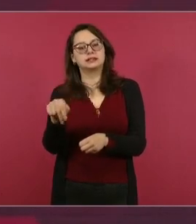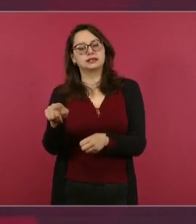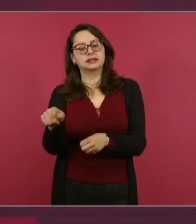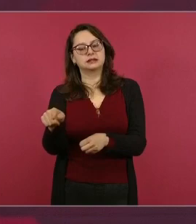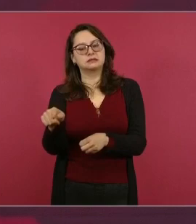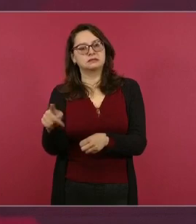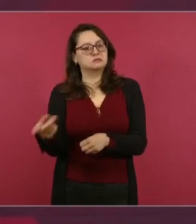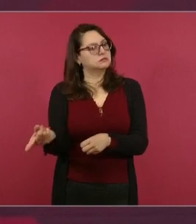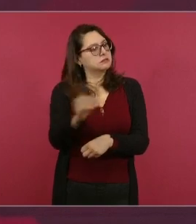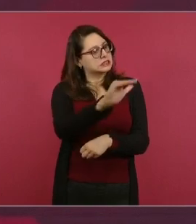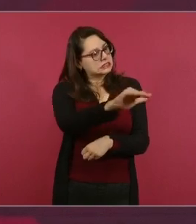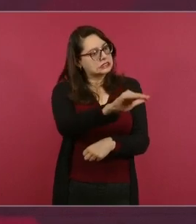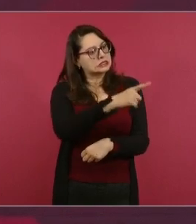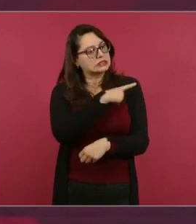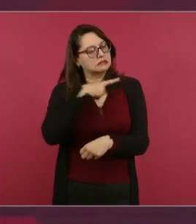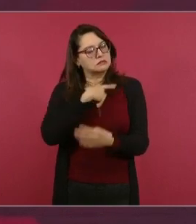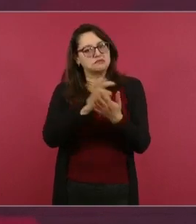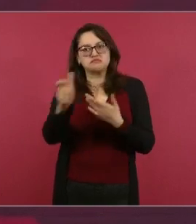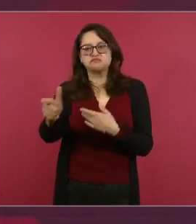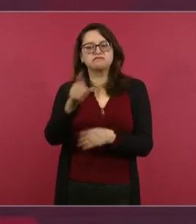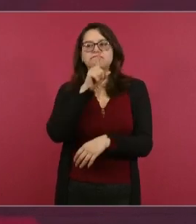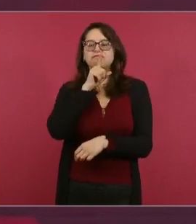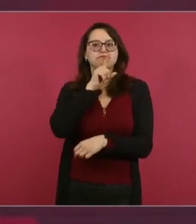el proceso